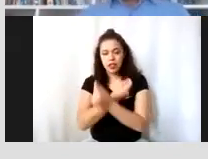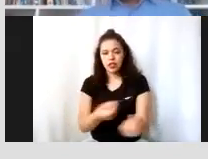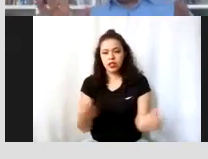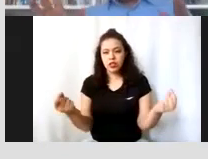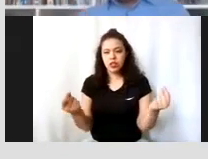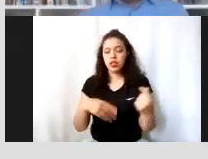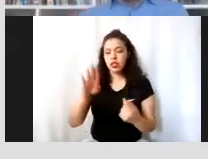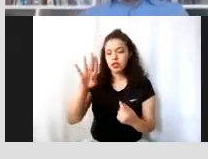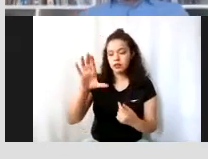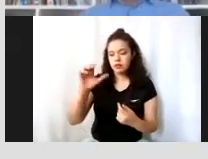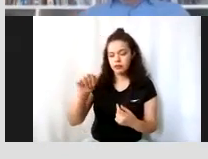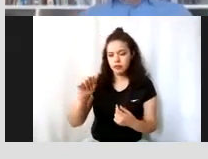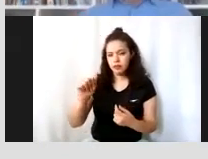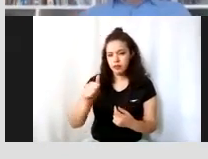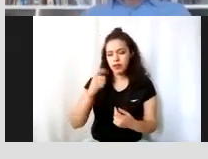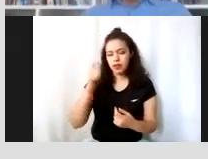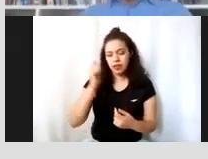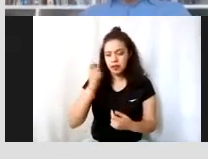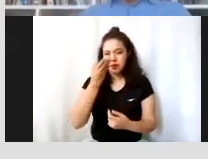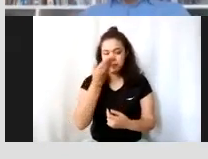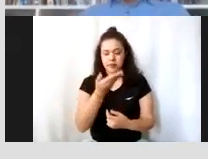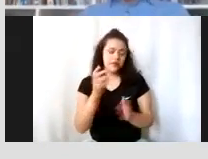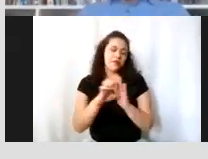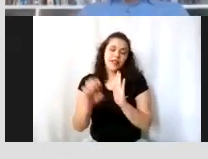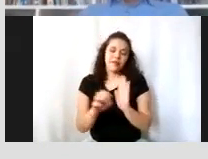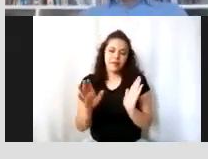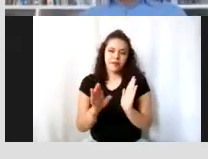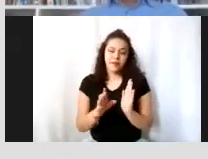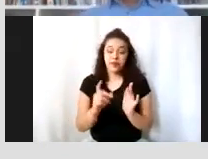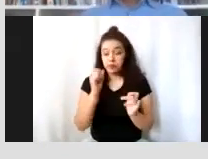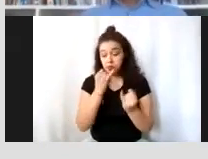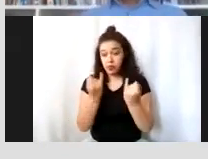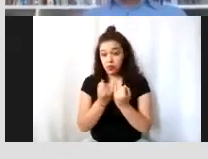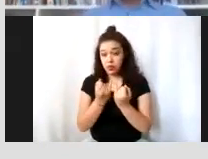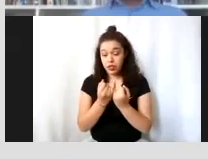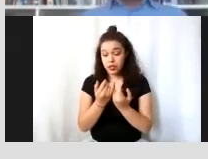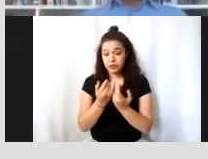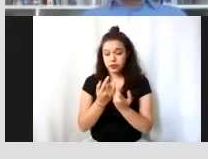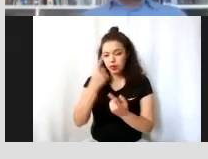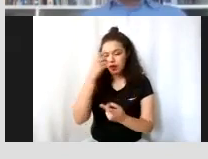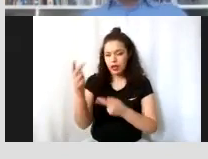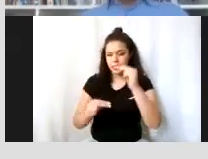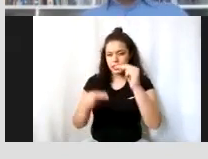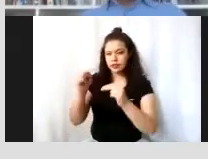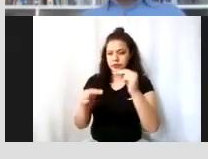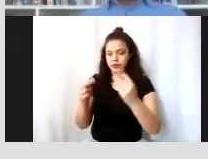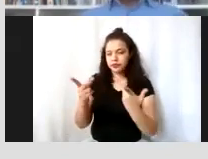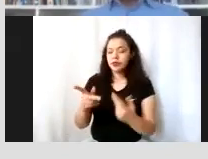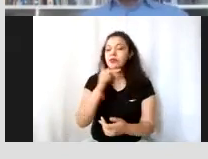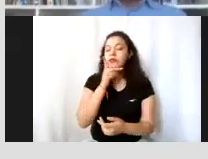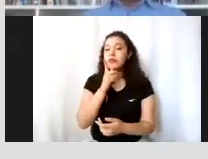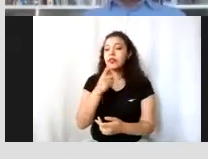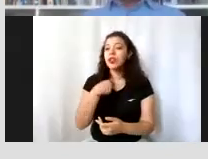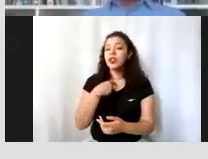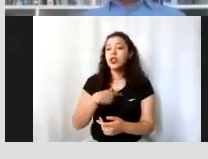una beca, por poner un ejemplo nada más, no es lo mismo que cuando hagan el estudio socioeconómico el padre les diga, yo estudié